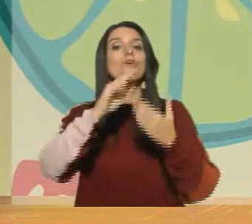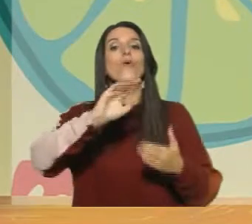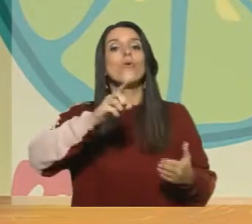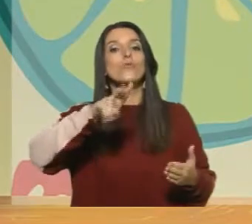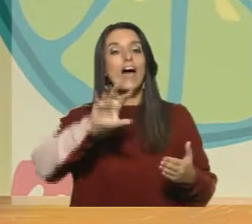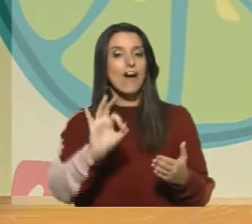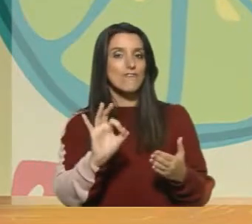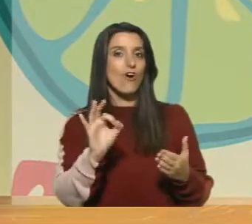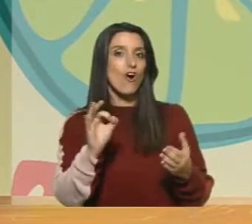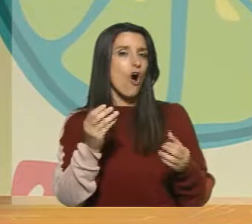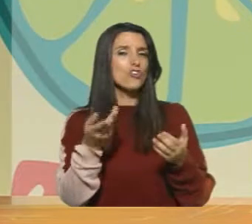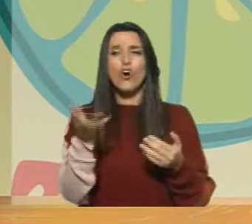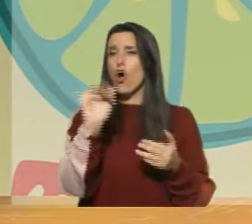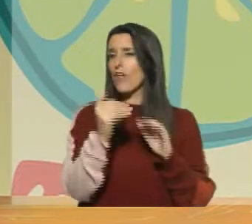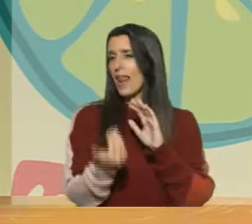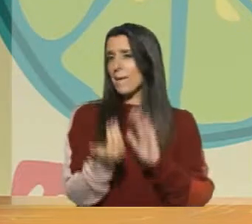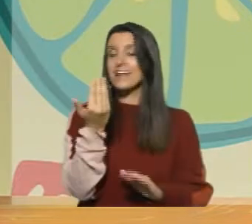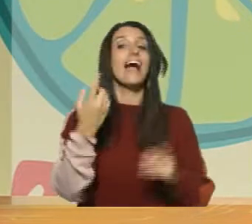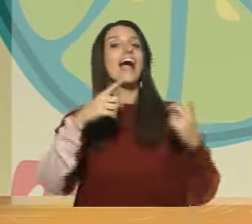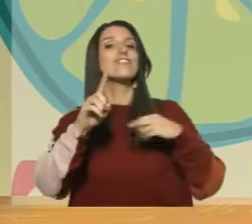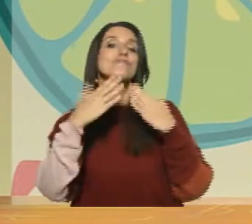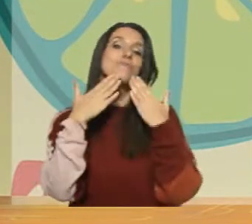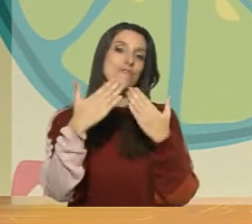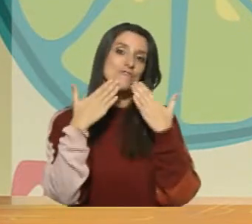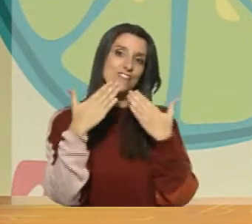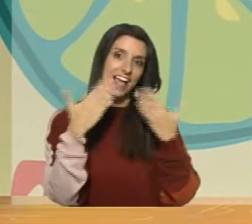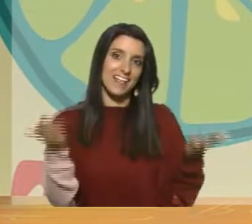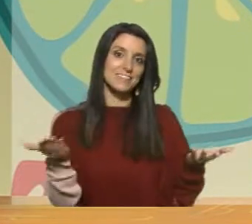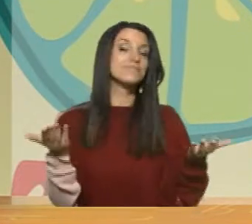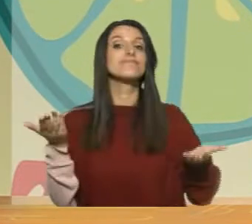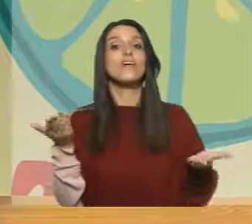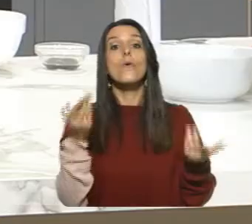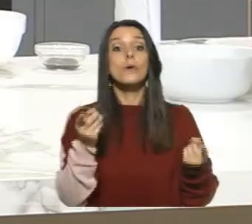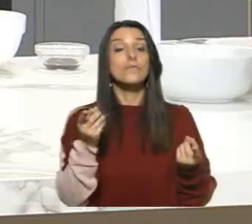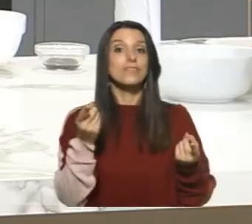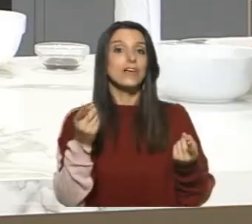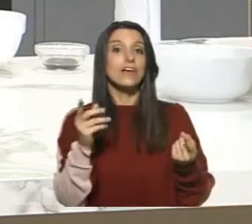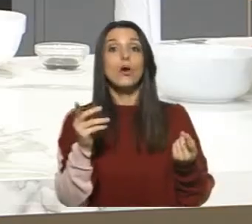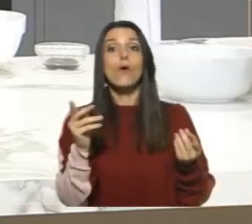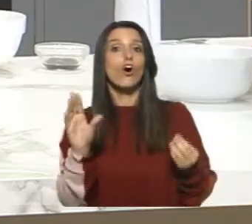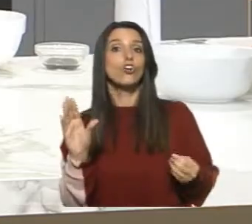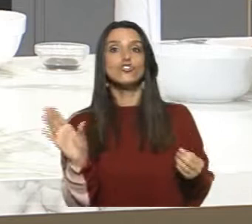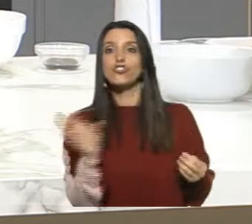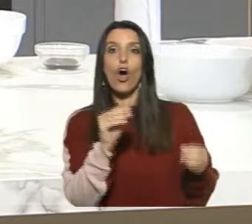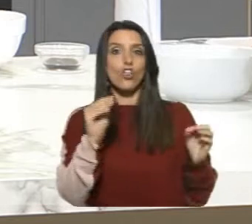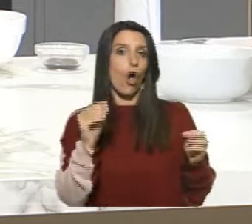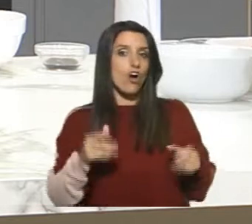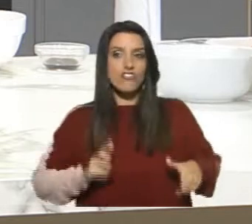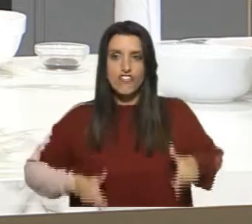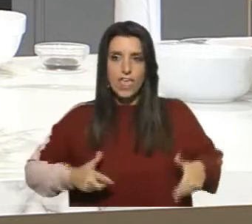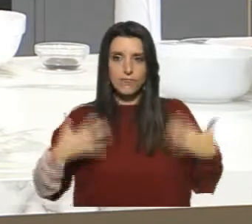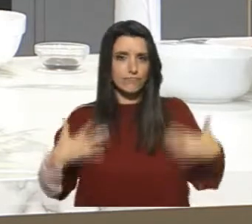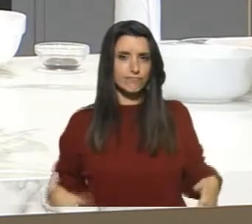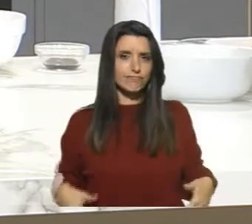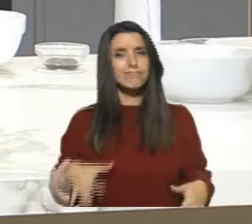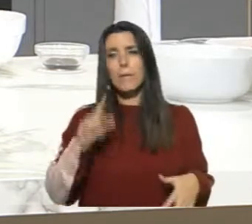viendo como todas las mañanas. Así que muchísimas gracias por acompañarnos. Como esos looks integrales, ¿no? Con jean que tenemos Exacto. hoy. Exacto.